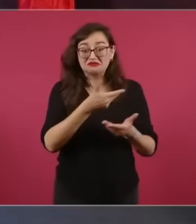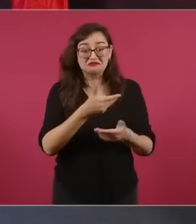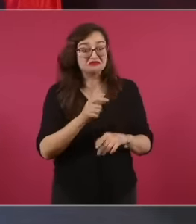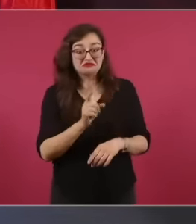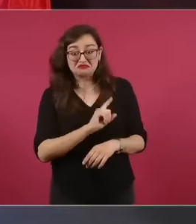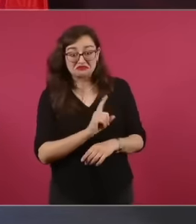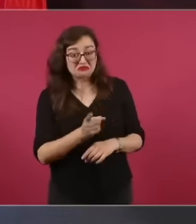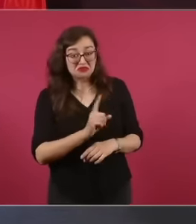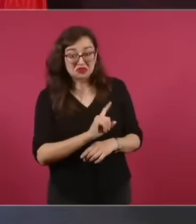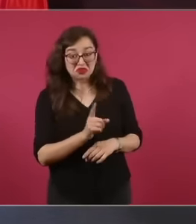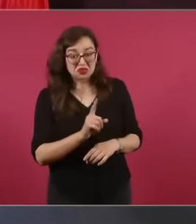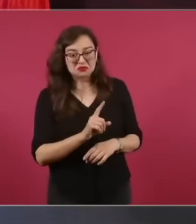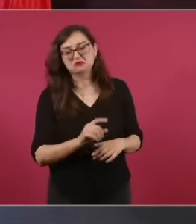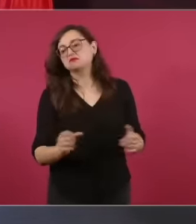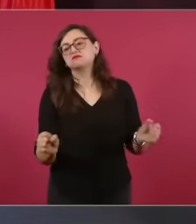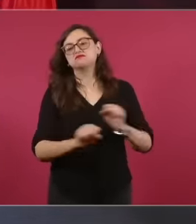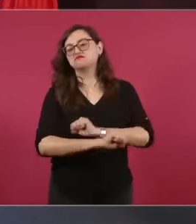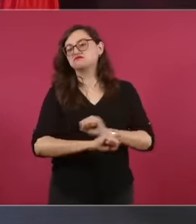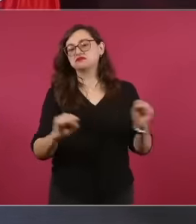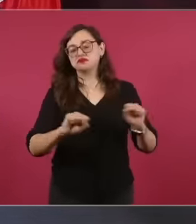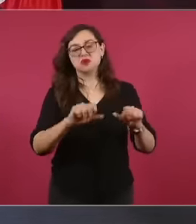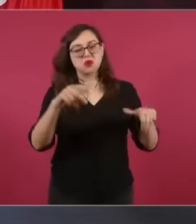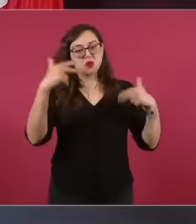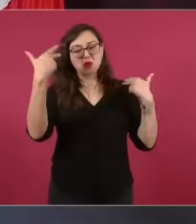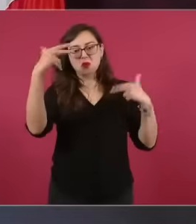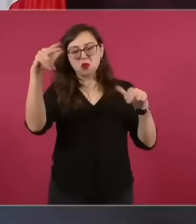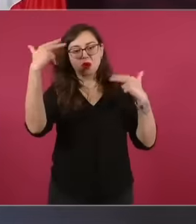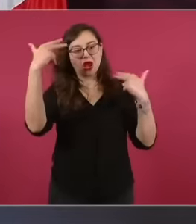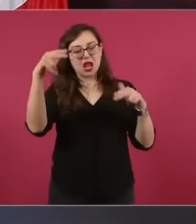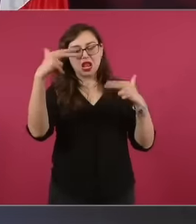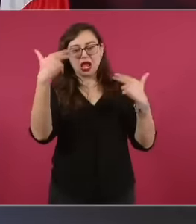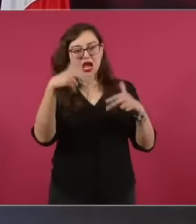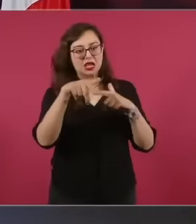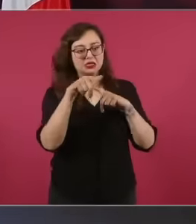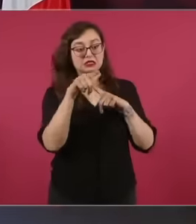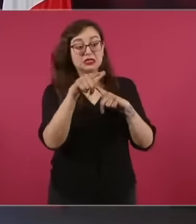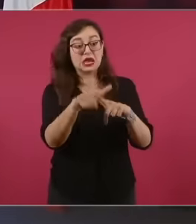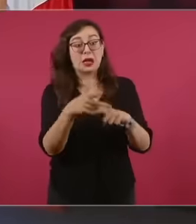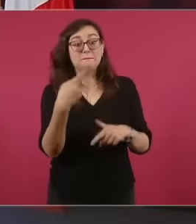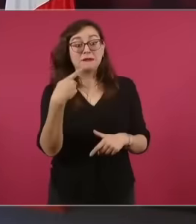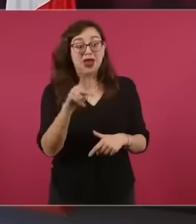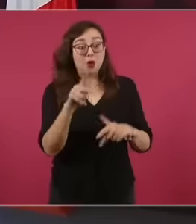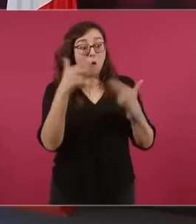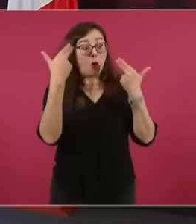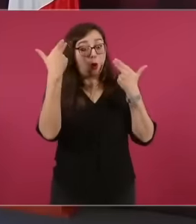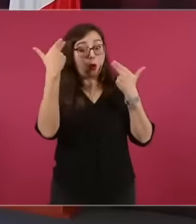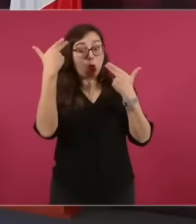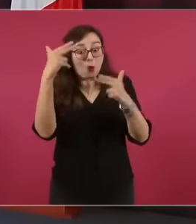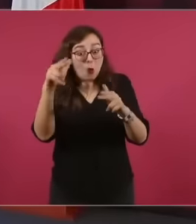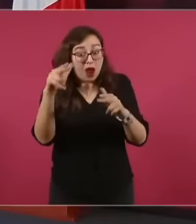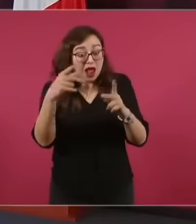pues se declara la huelga, pero a partir de ahí